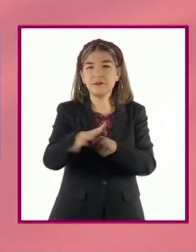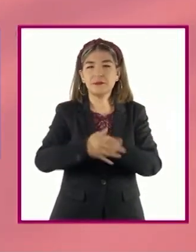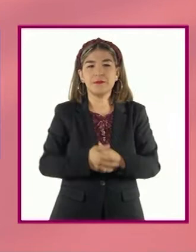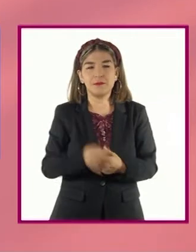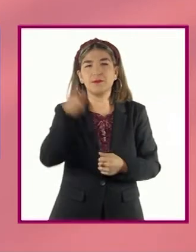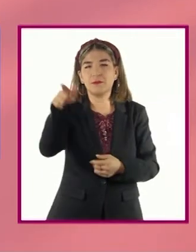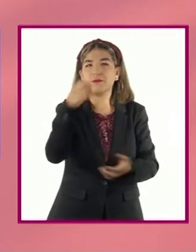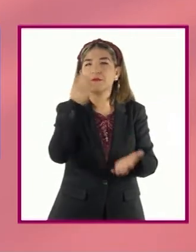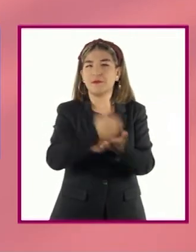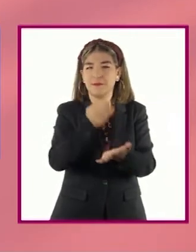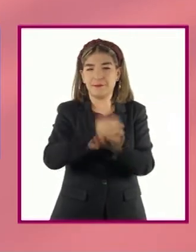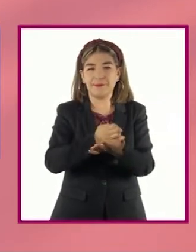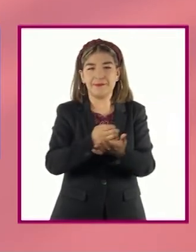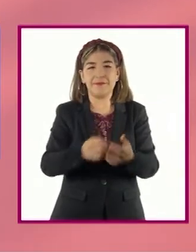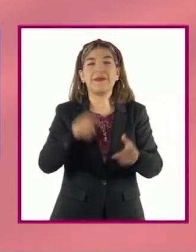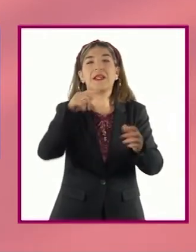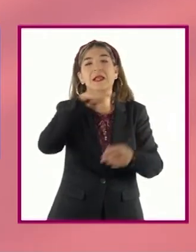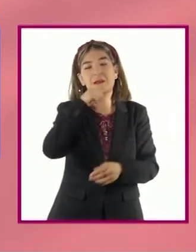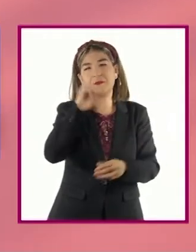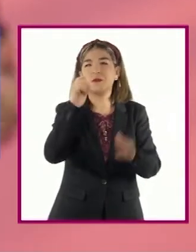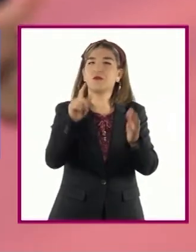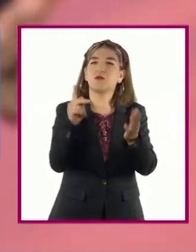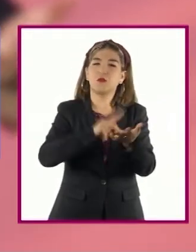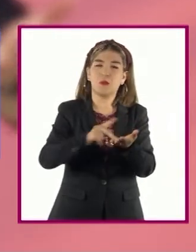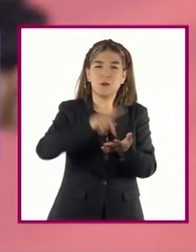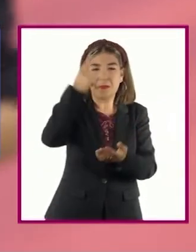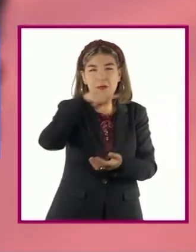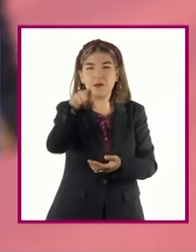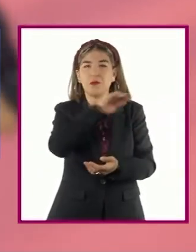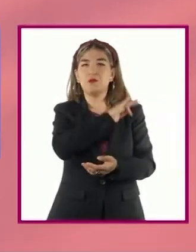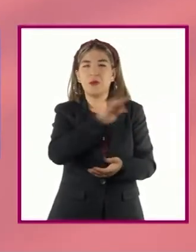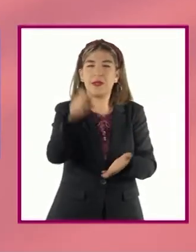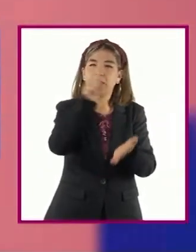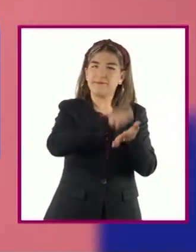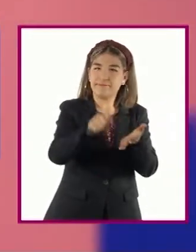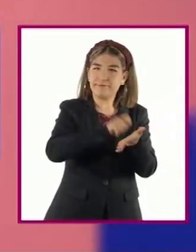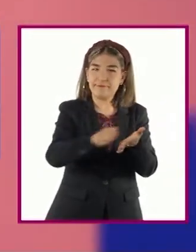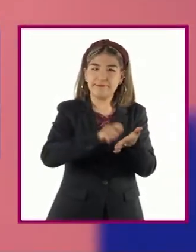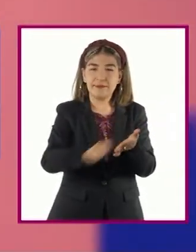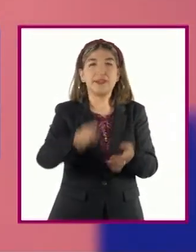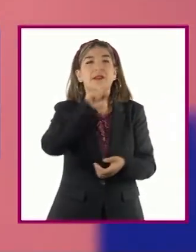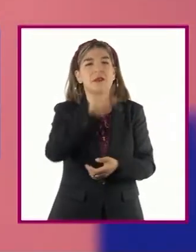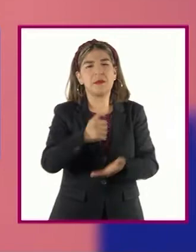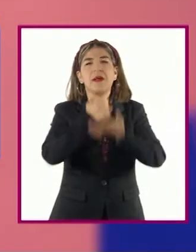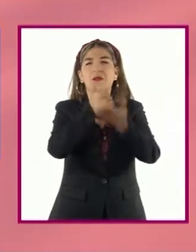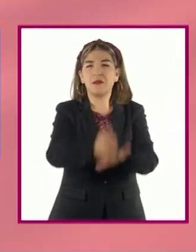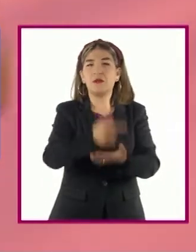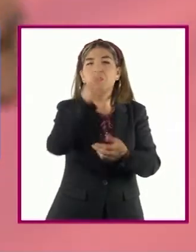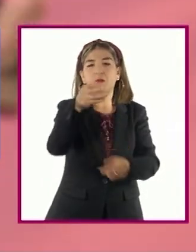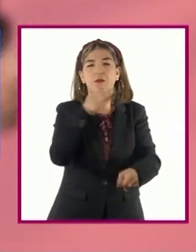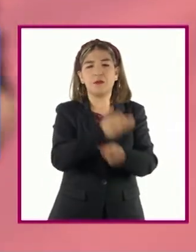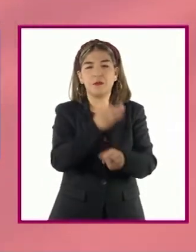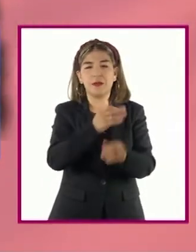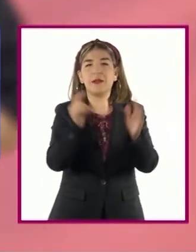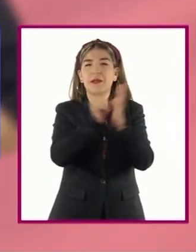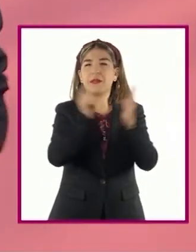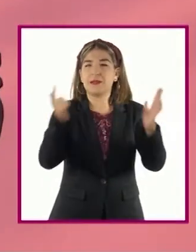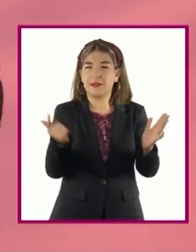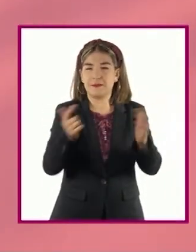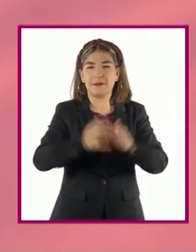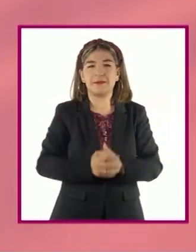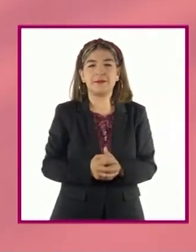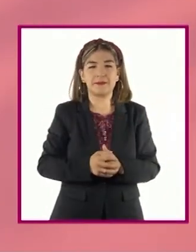su siempre confiable cuaderno y lápiz o bolígrafo para que puedan tomar notas. También podría ayudarles tener a la mano su libro de